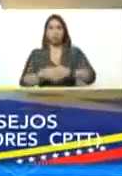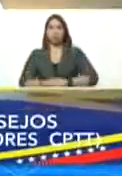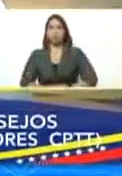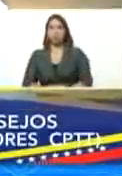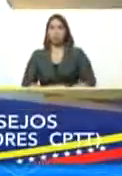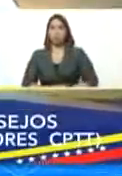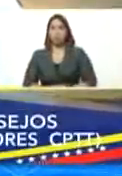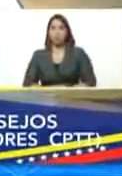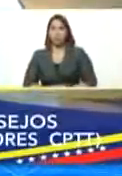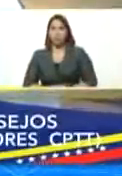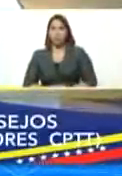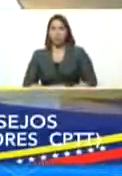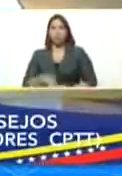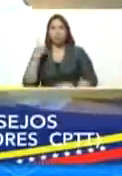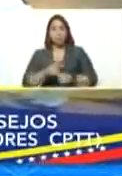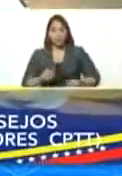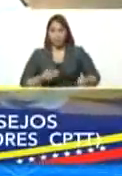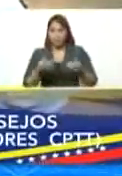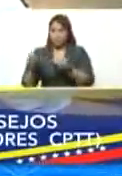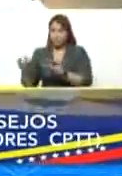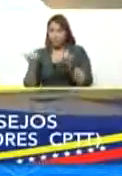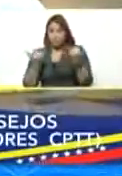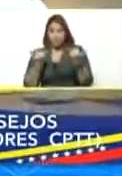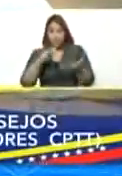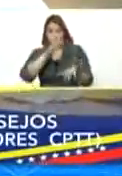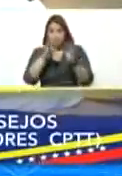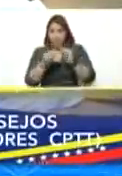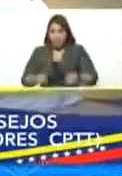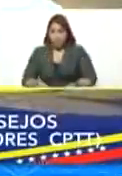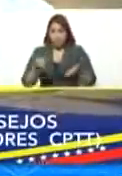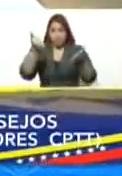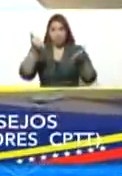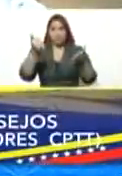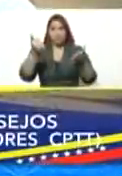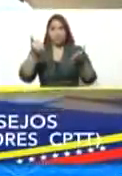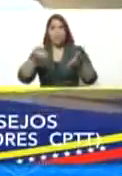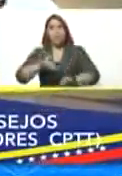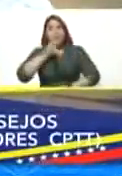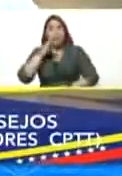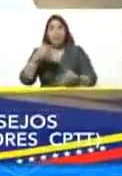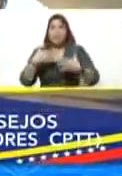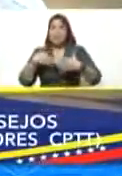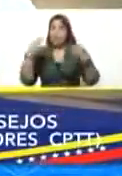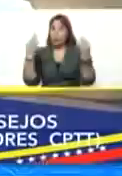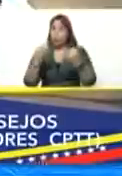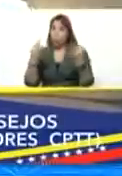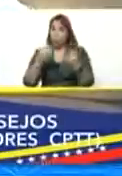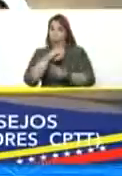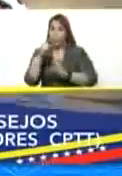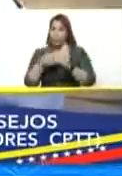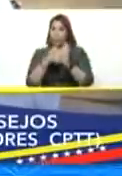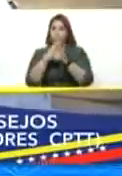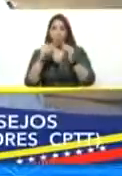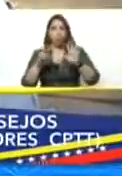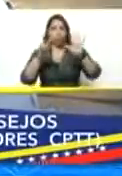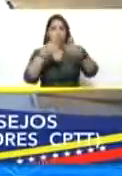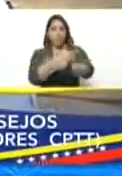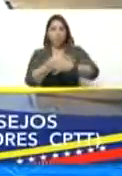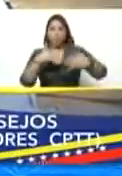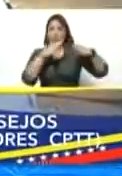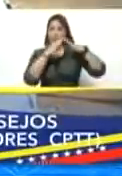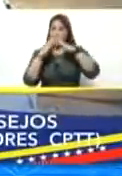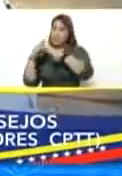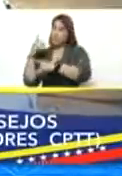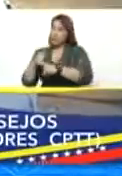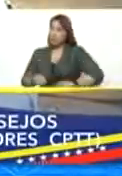bien. Tiene que llegar el momento en que los CLAP le lleven el cafecito seguro y completo a todos los 7 millones de bares. Tenemos